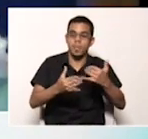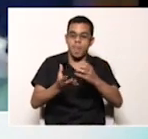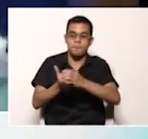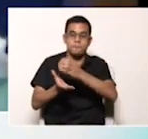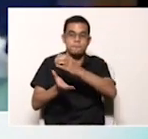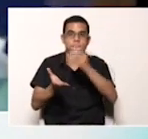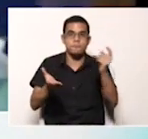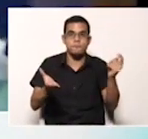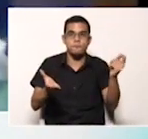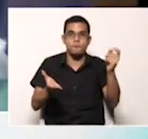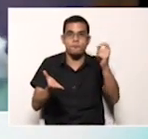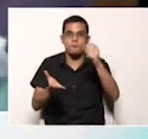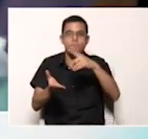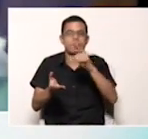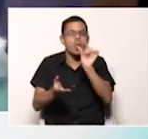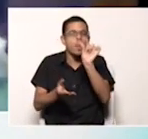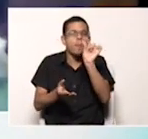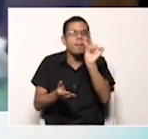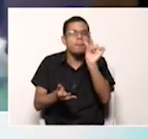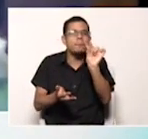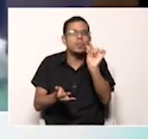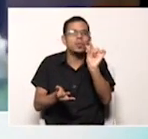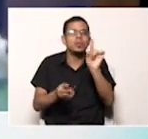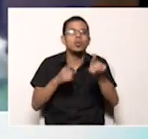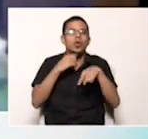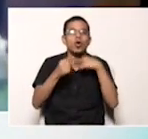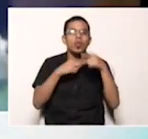un poquito de colorante